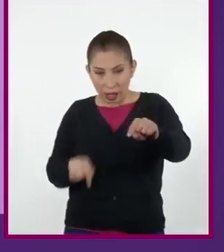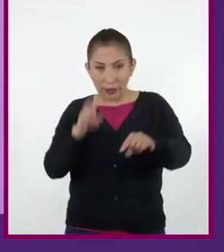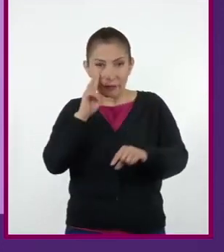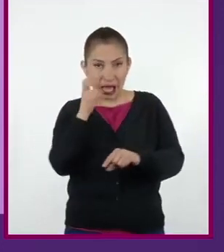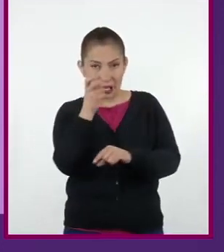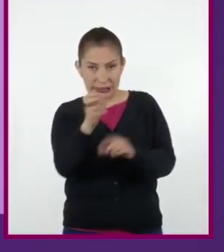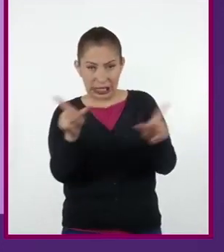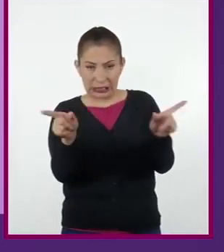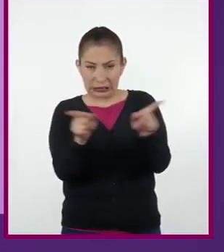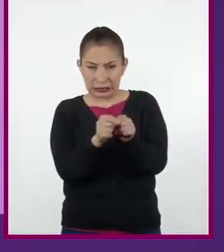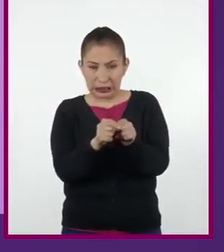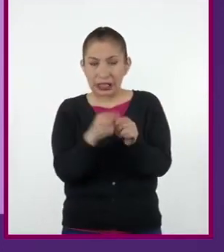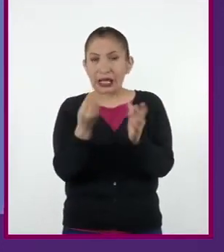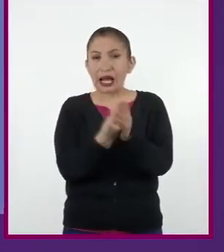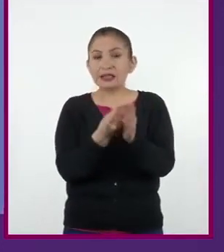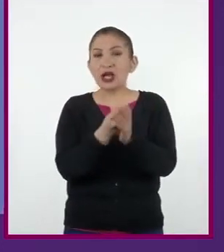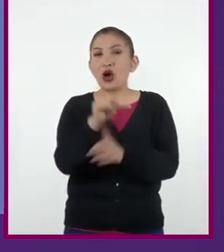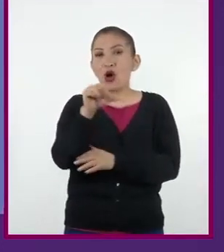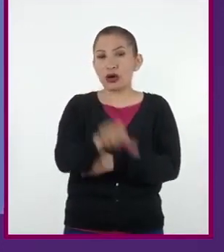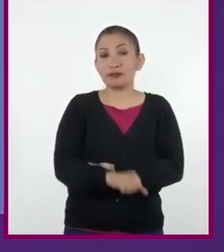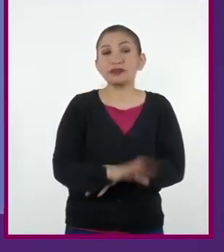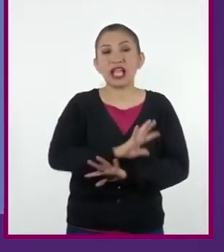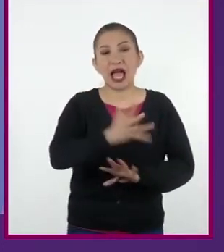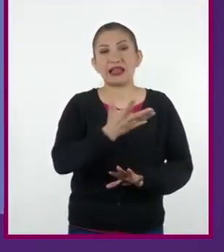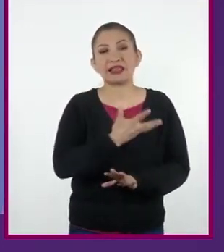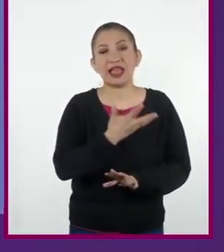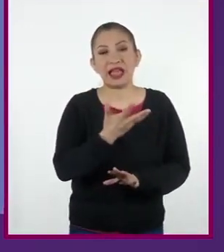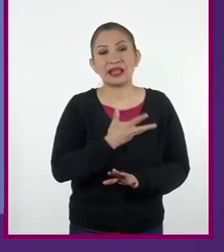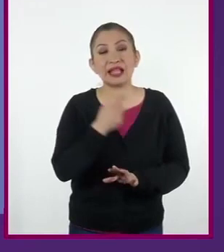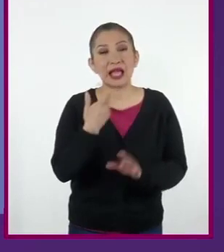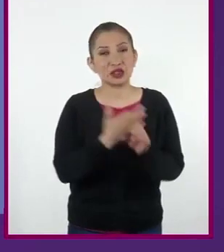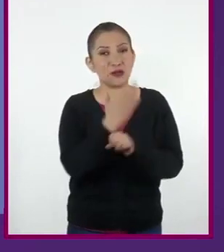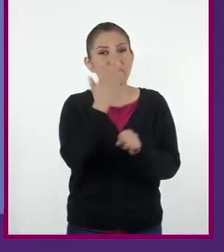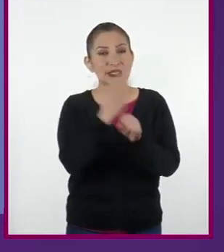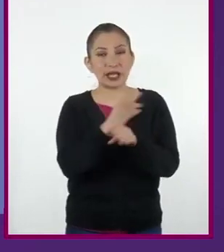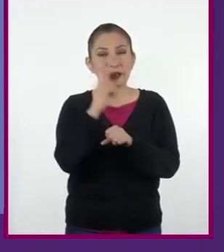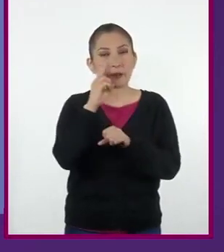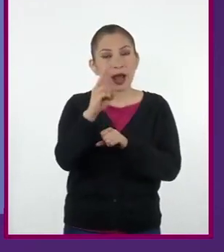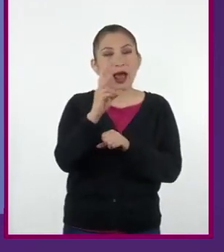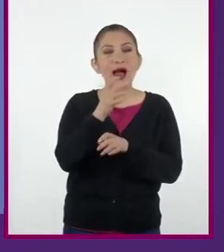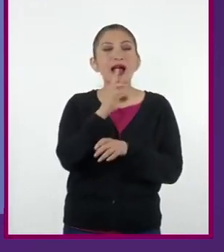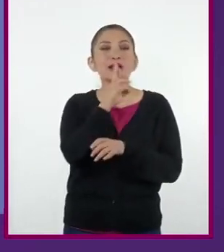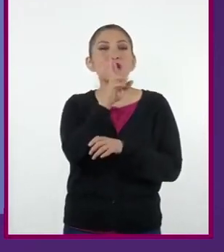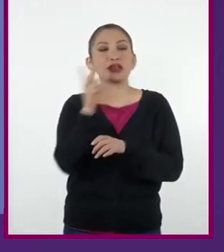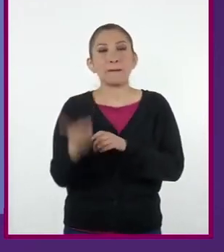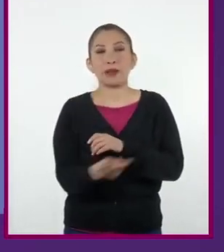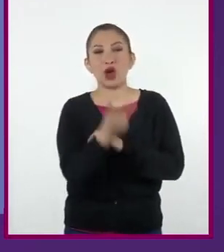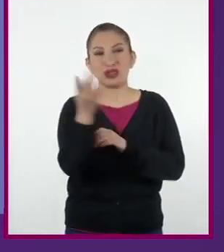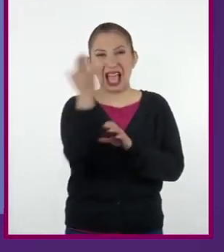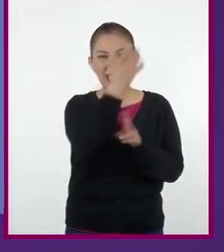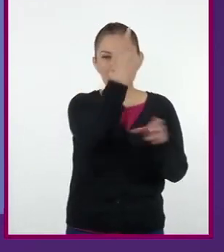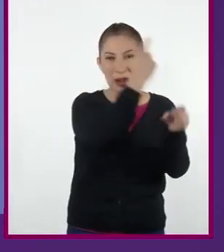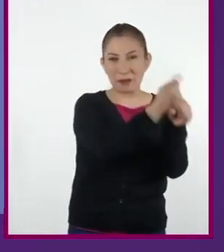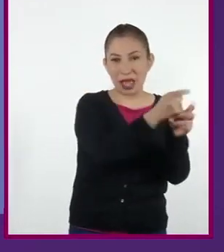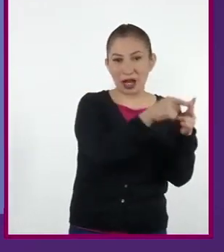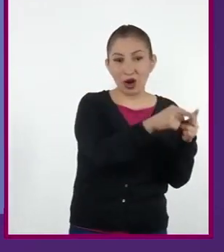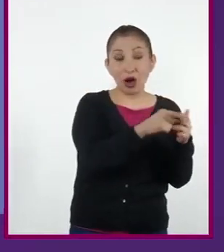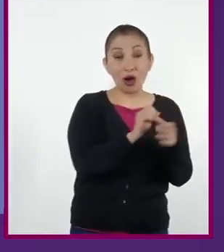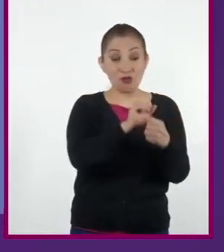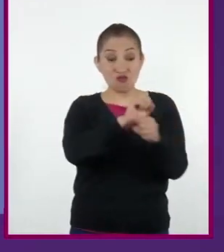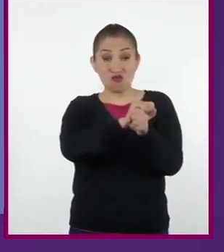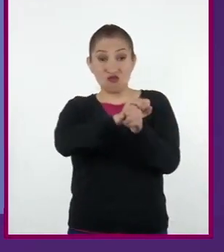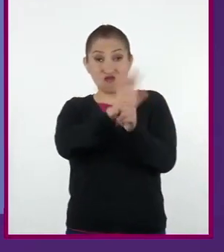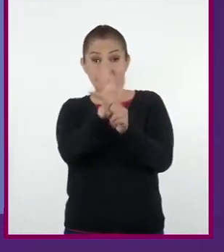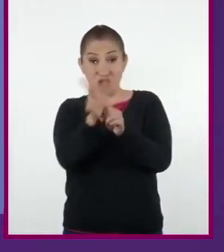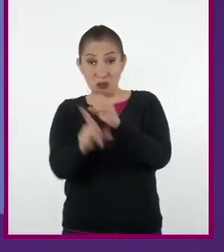el siguiente resumen de la clase de hoy. Ahora ya tienen elementos suficientes para contestar la pregunta inicial. ¿La pandemia